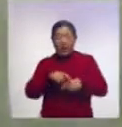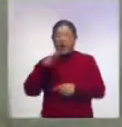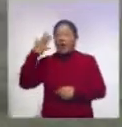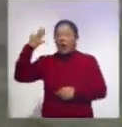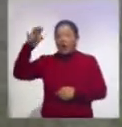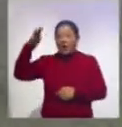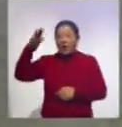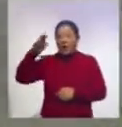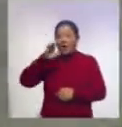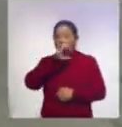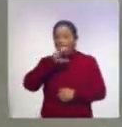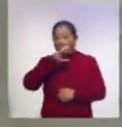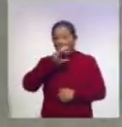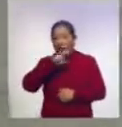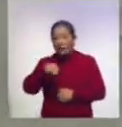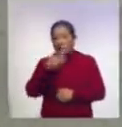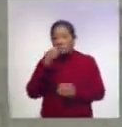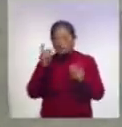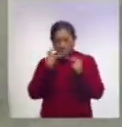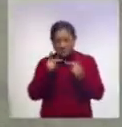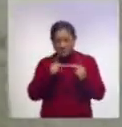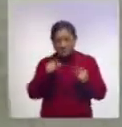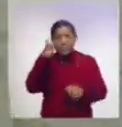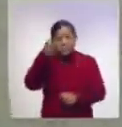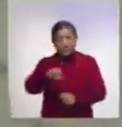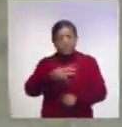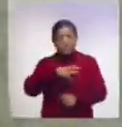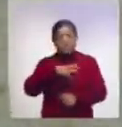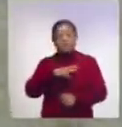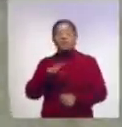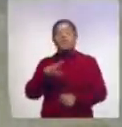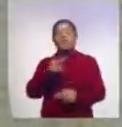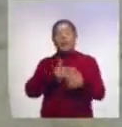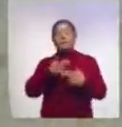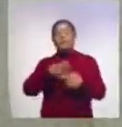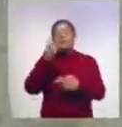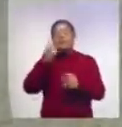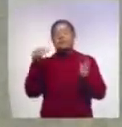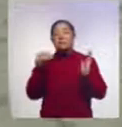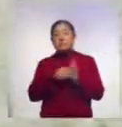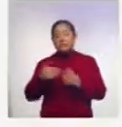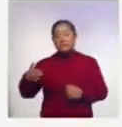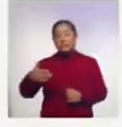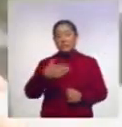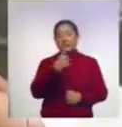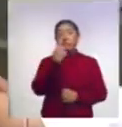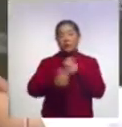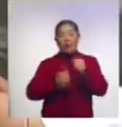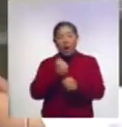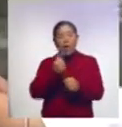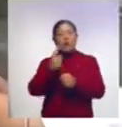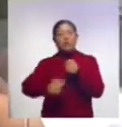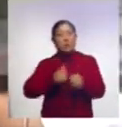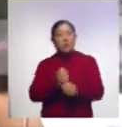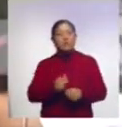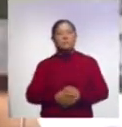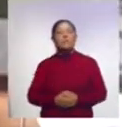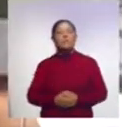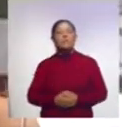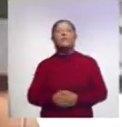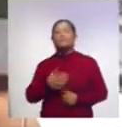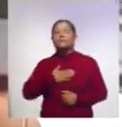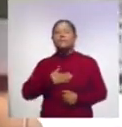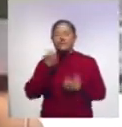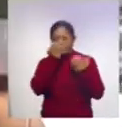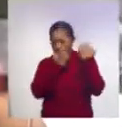climáticas adecuadas, en este lugar se pueden producir hasta 3.000 piezas por año, afirmó el productor. Nos hicieron estudios y se dieron